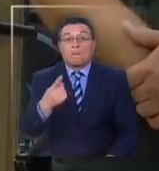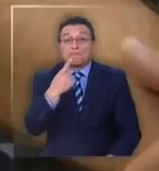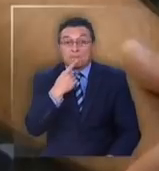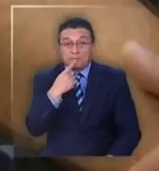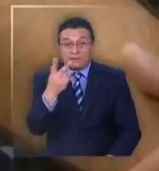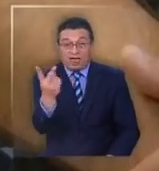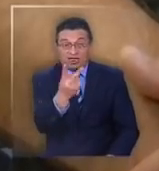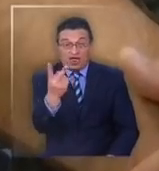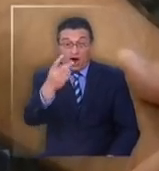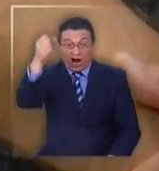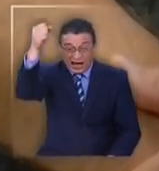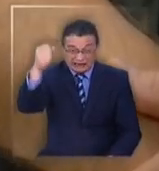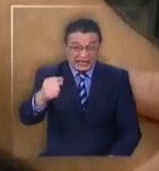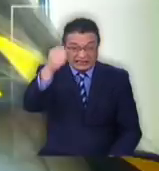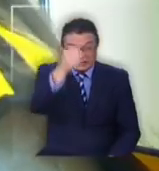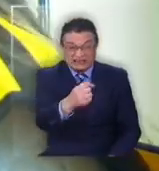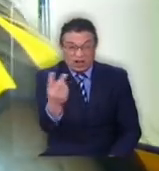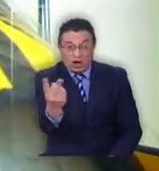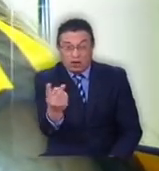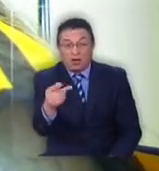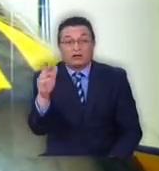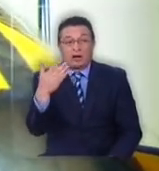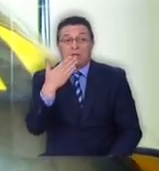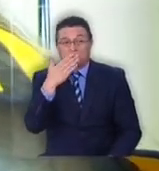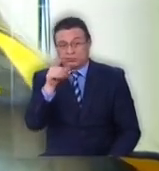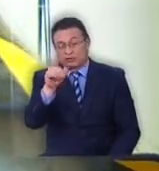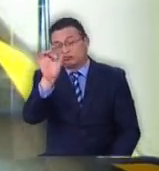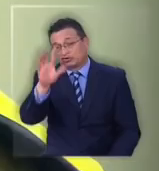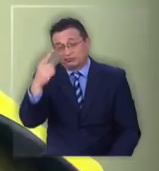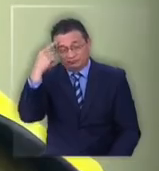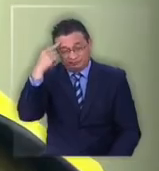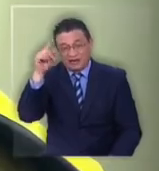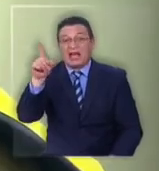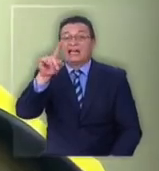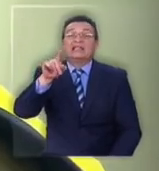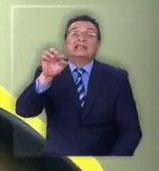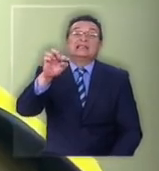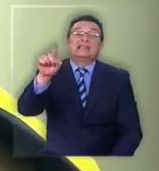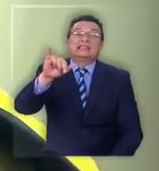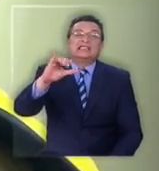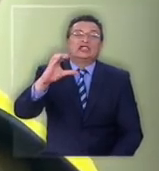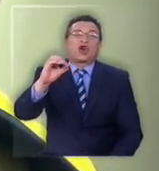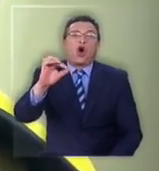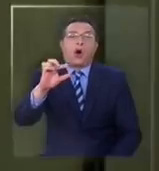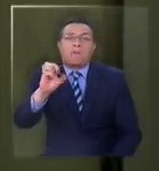dos asesinos que, según los especialistas, tienen claros rasgos psicopáticos.